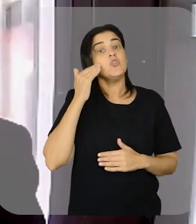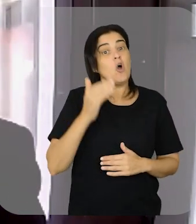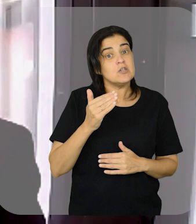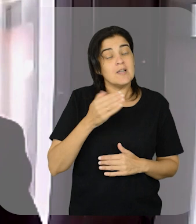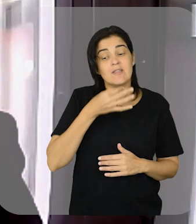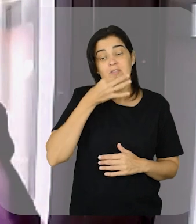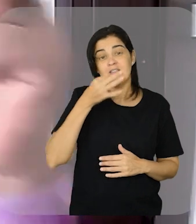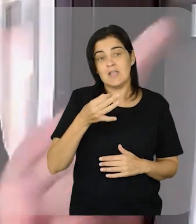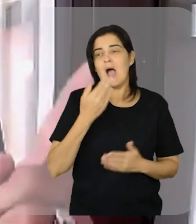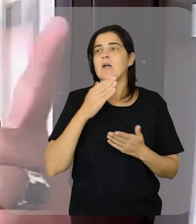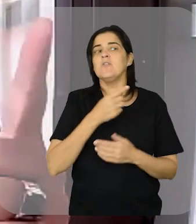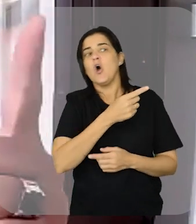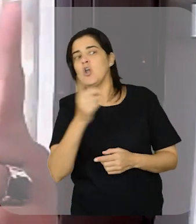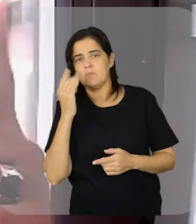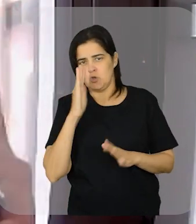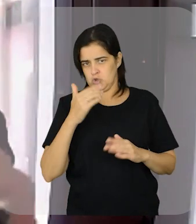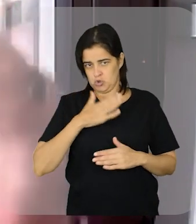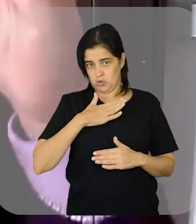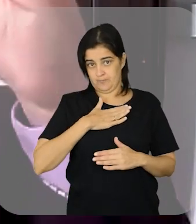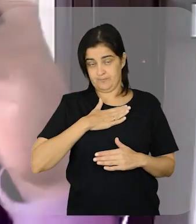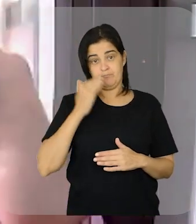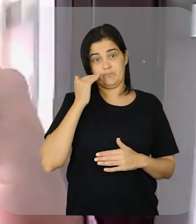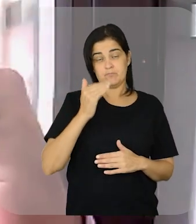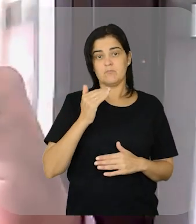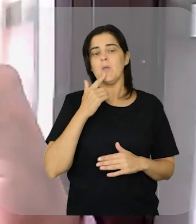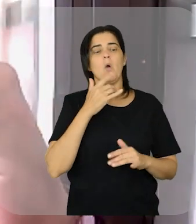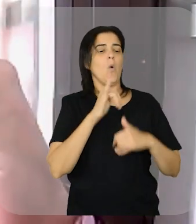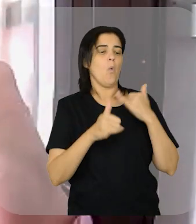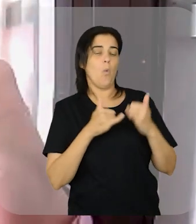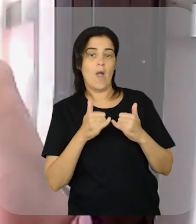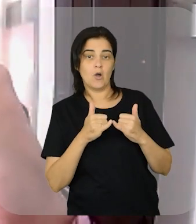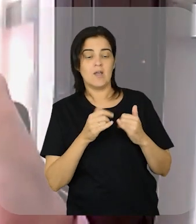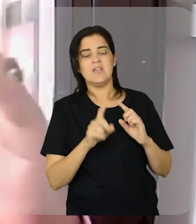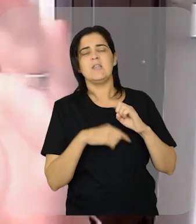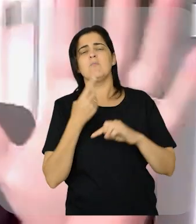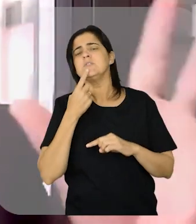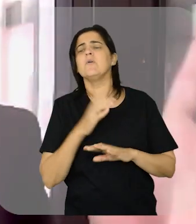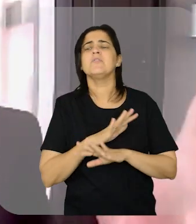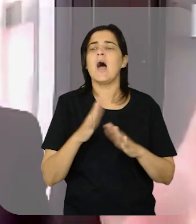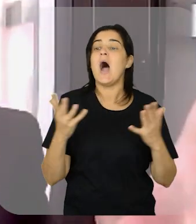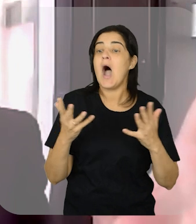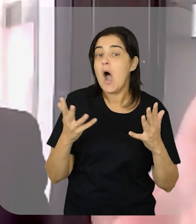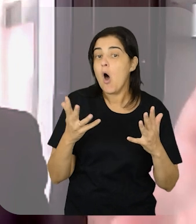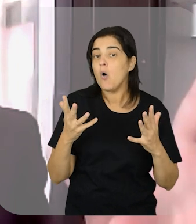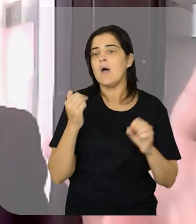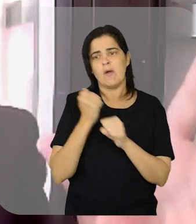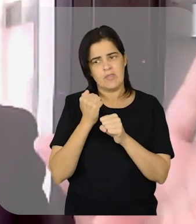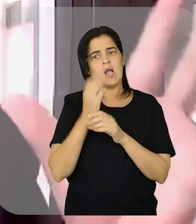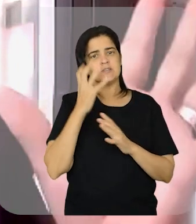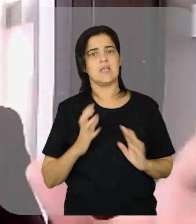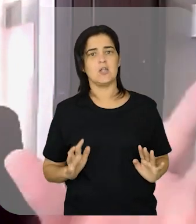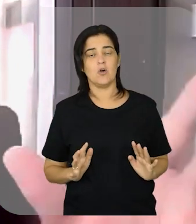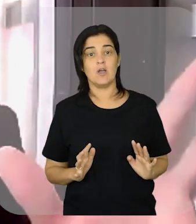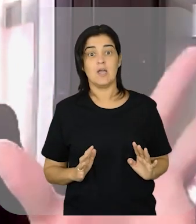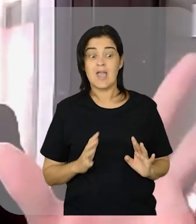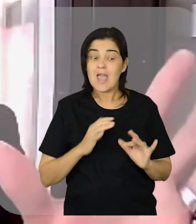hablar de mí, no de otras personas. Cuando hacíamos un juego y después decíamos, bueno, ahora vamos a trabajar en serio.